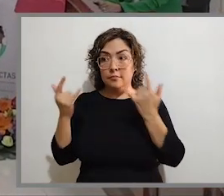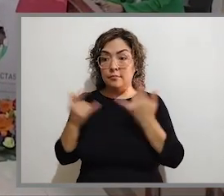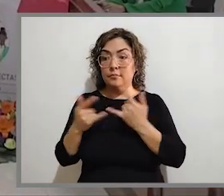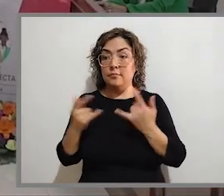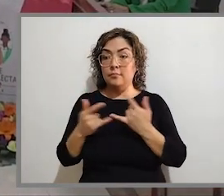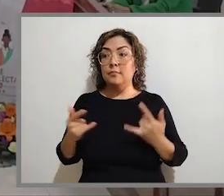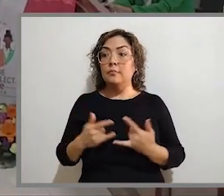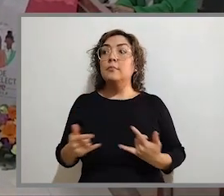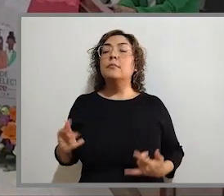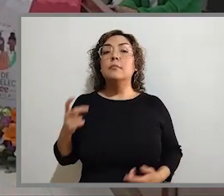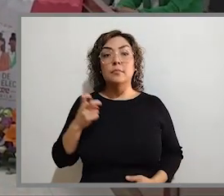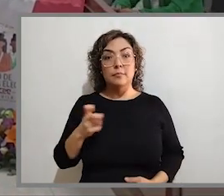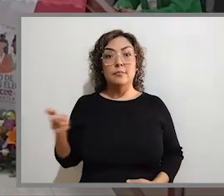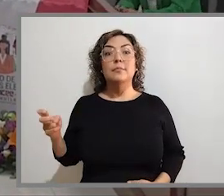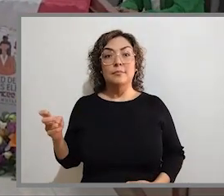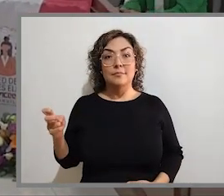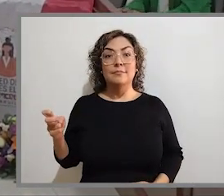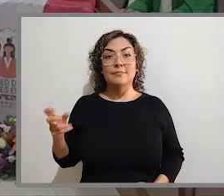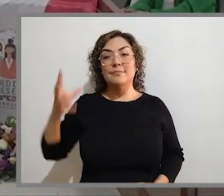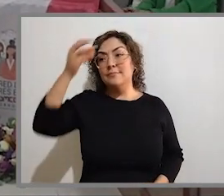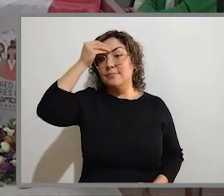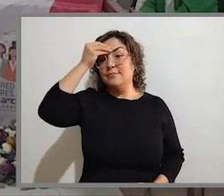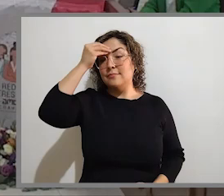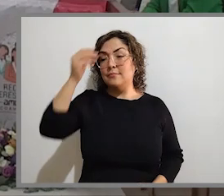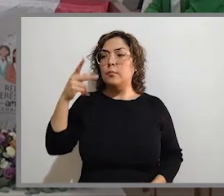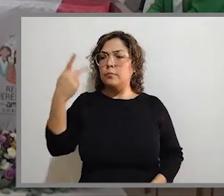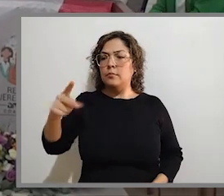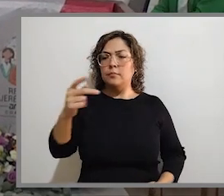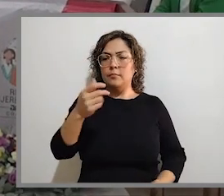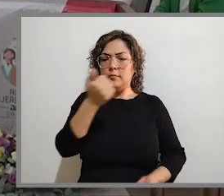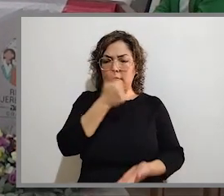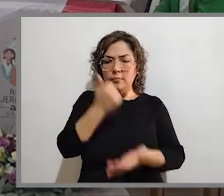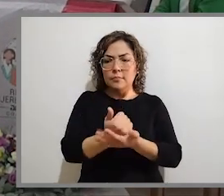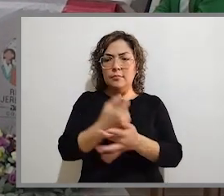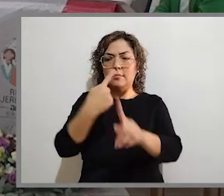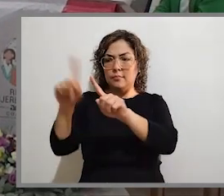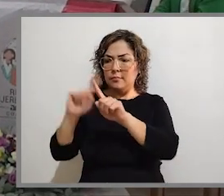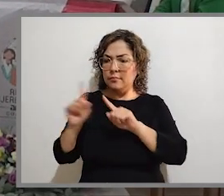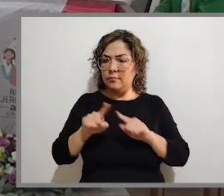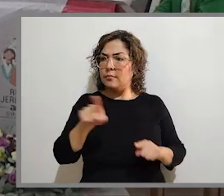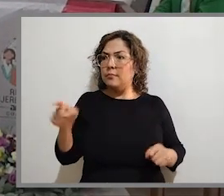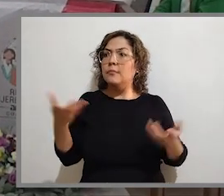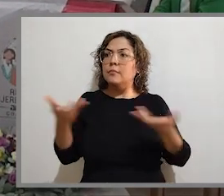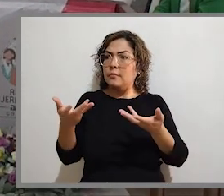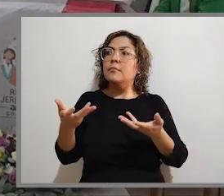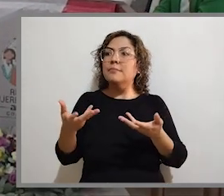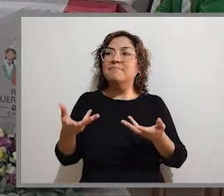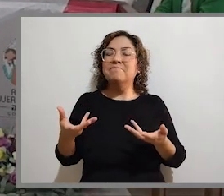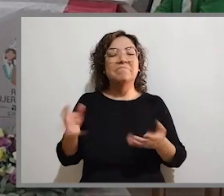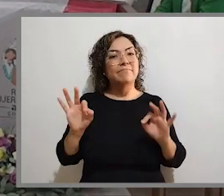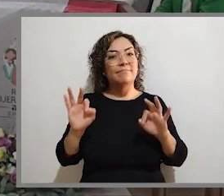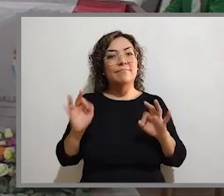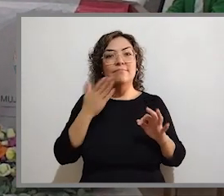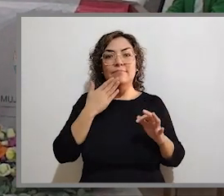y actividades que ya se han implementado en diferentes municipios del estado y que ustedes les pueden servir ahora que van llegando o ahora que